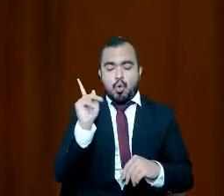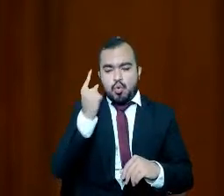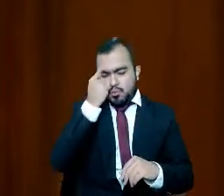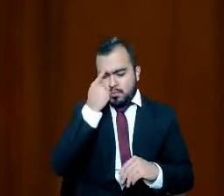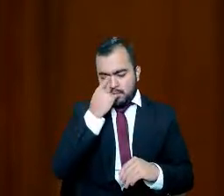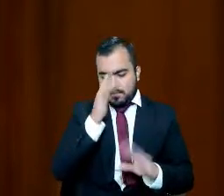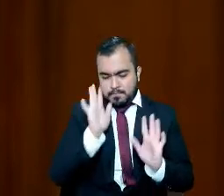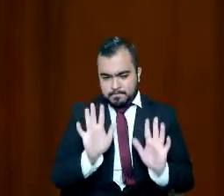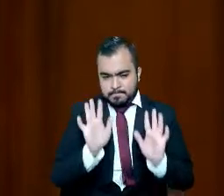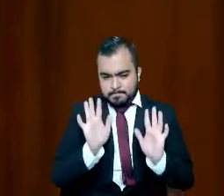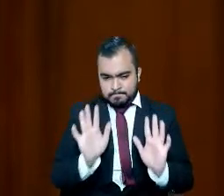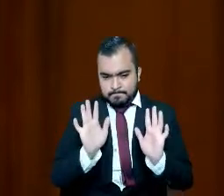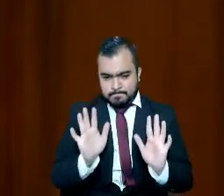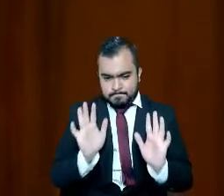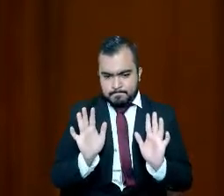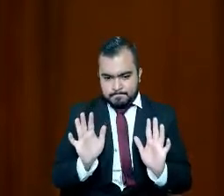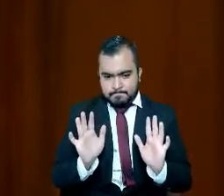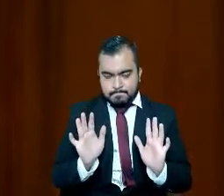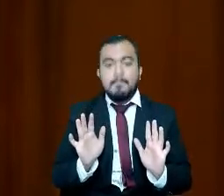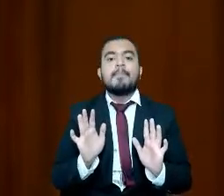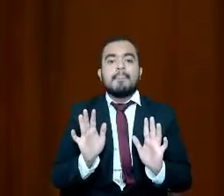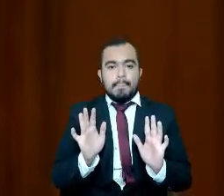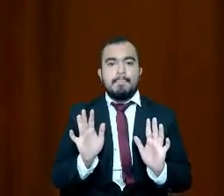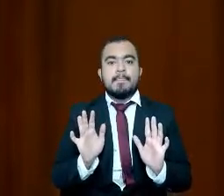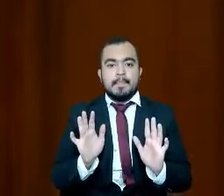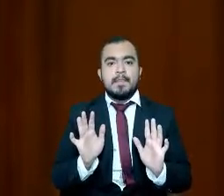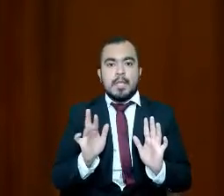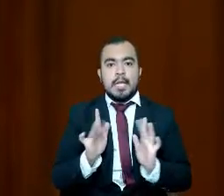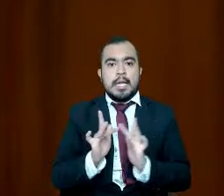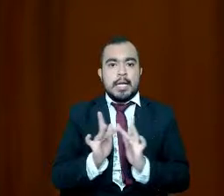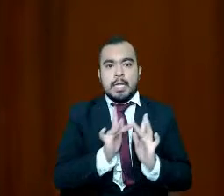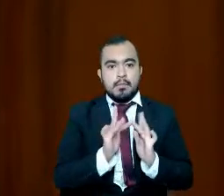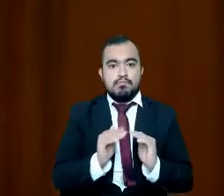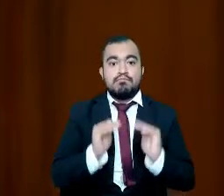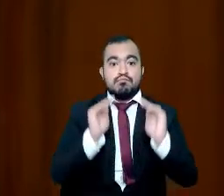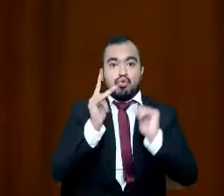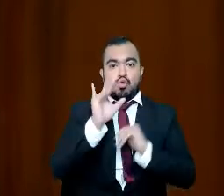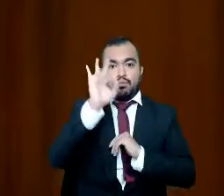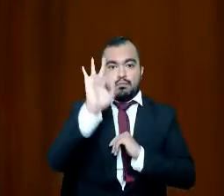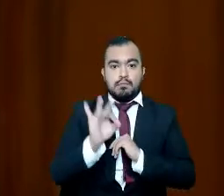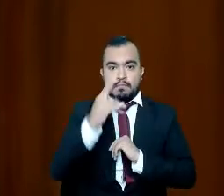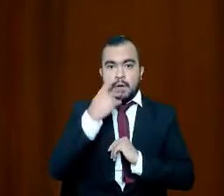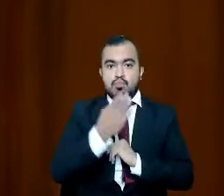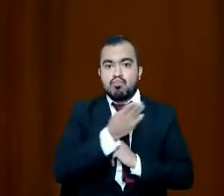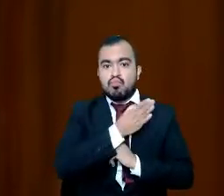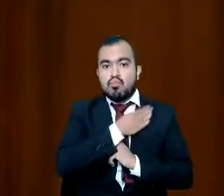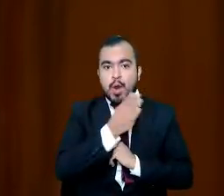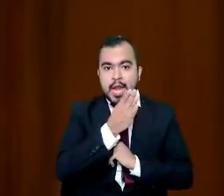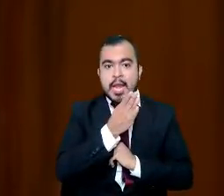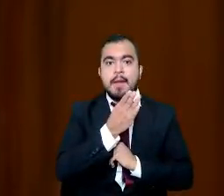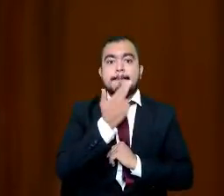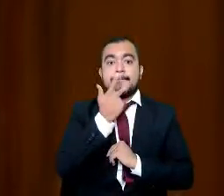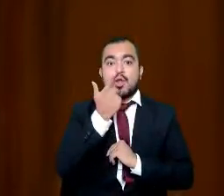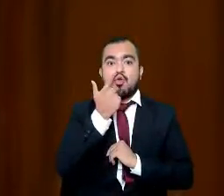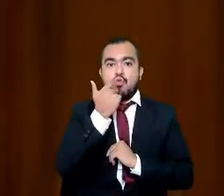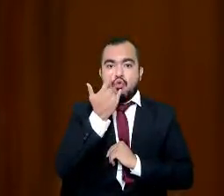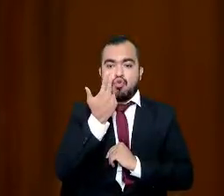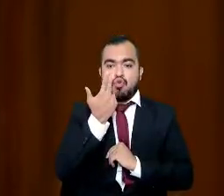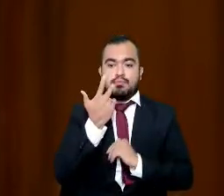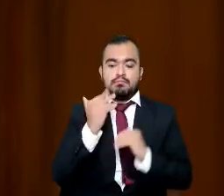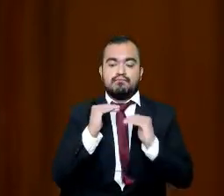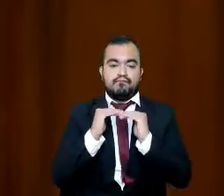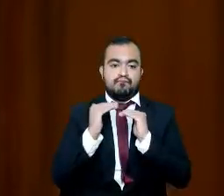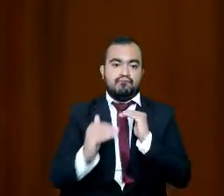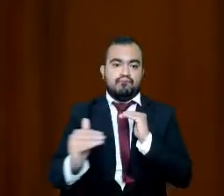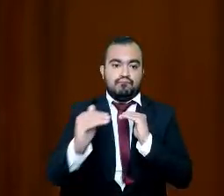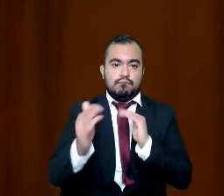caja, pudimos levantar el estatus de la red un 8% para llevarla a mejores condiciones buenas y regulares. ¿Qué es lo que nos